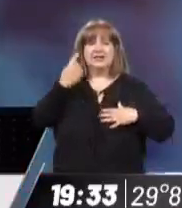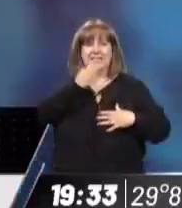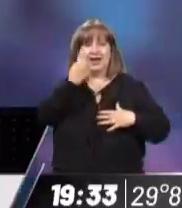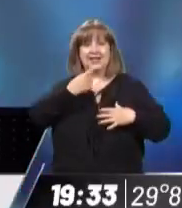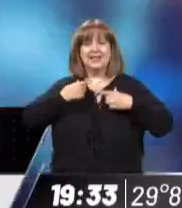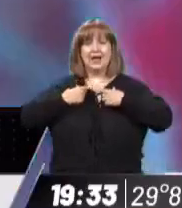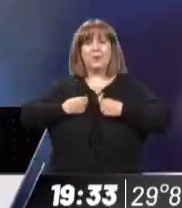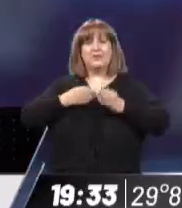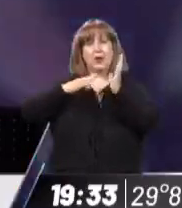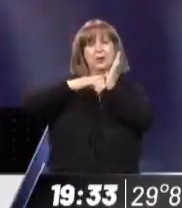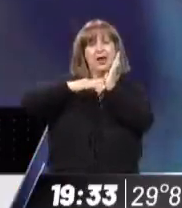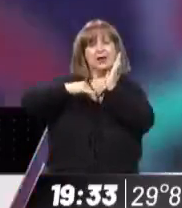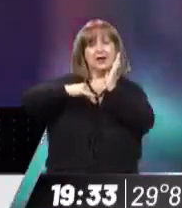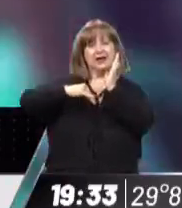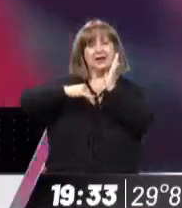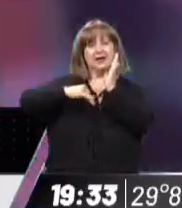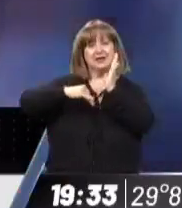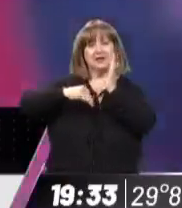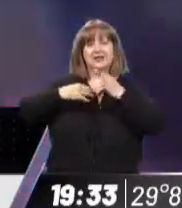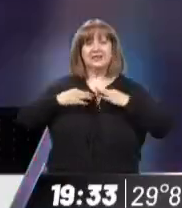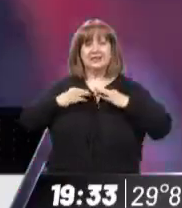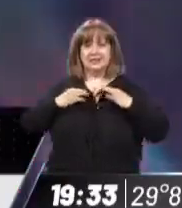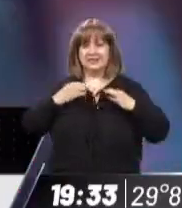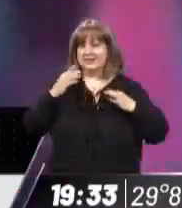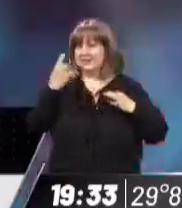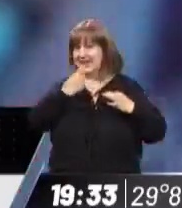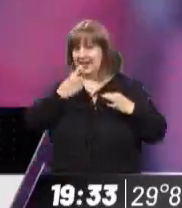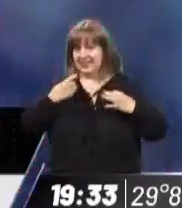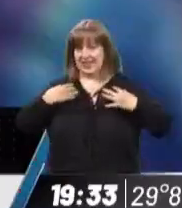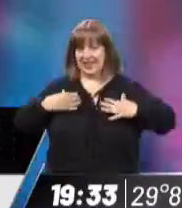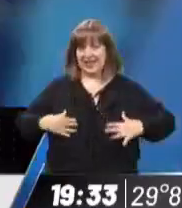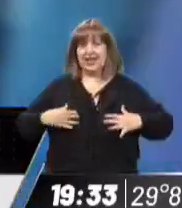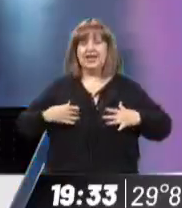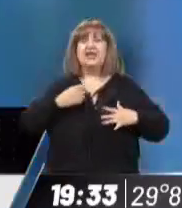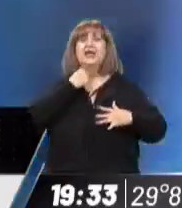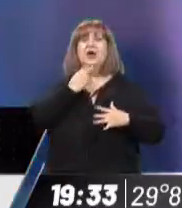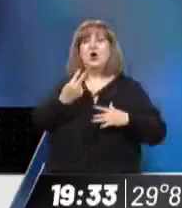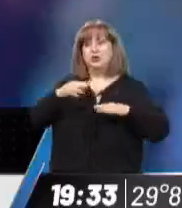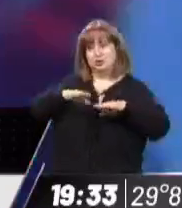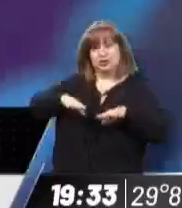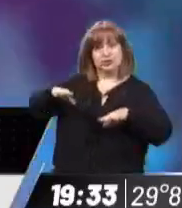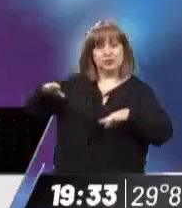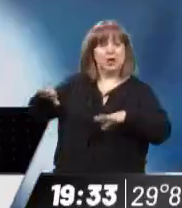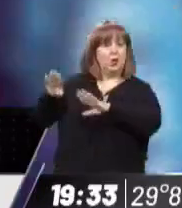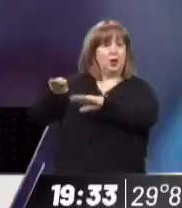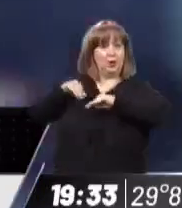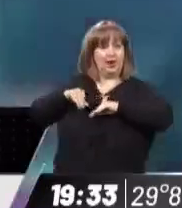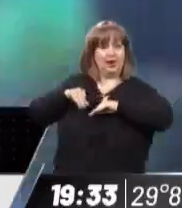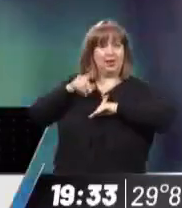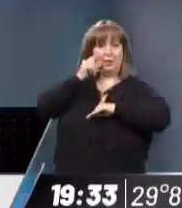camisa blanca, muy al estilo de la bandera. Sí. Obviamente que es un guiño. Y sus hijos tenían el mismo look.